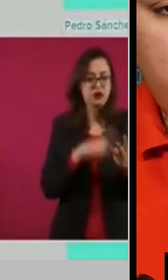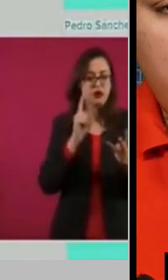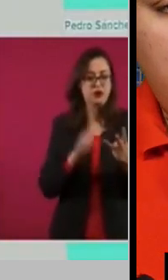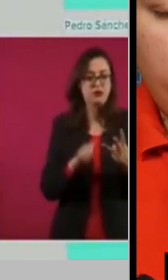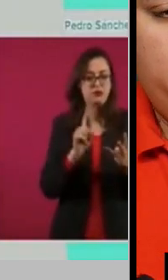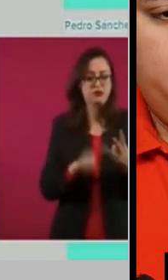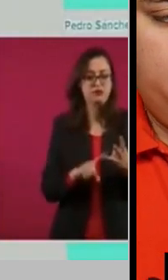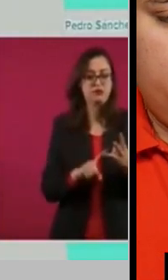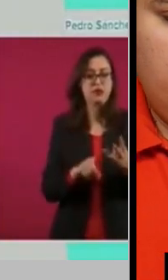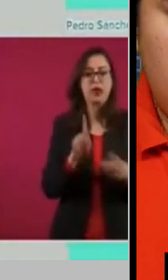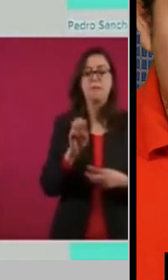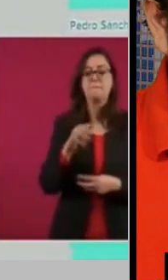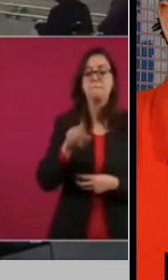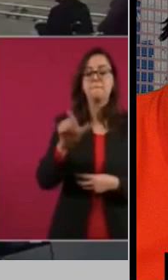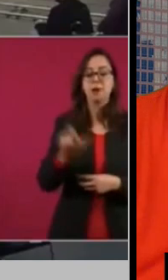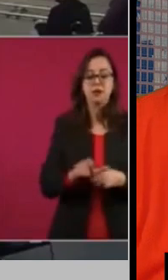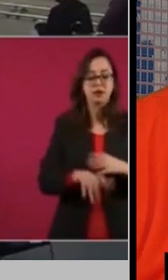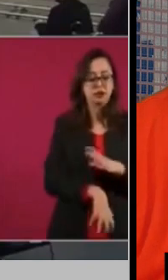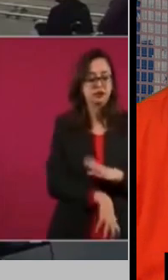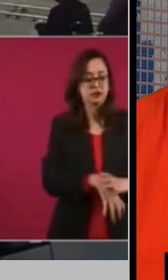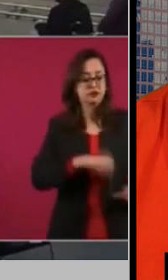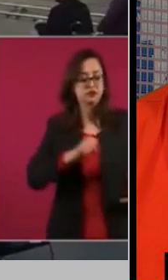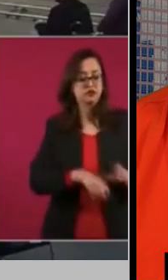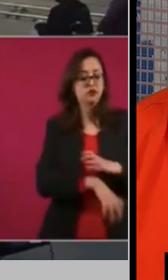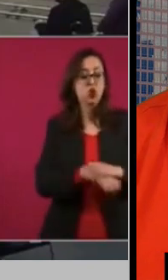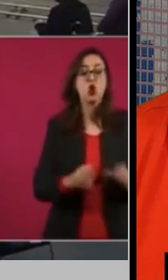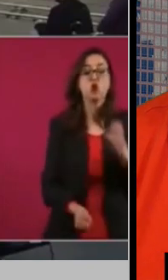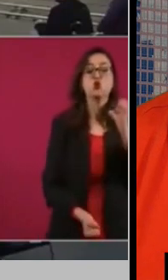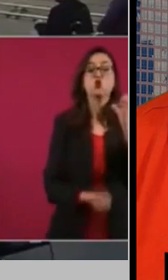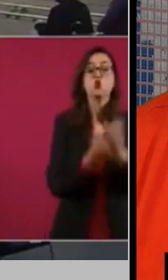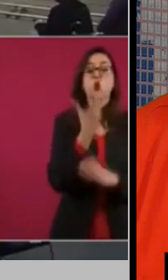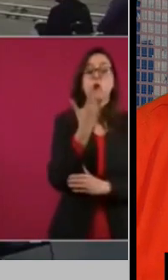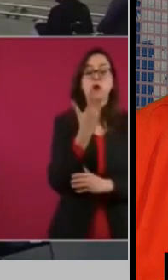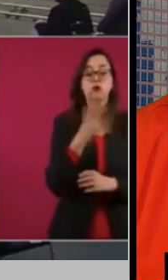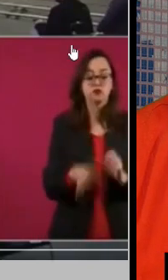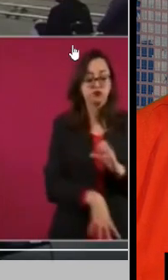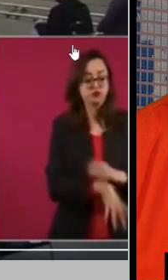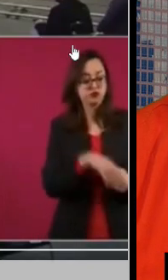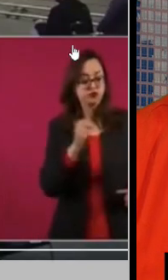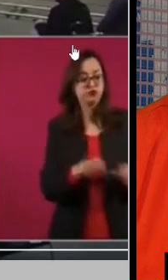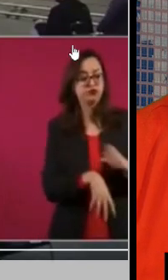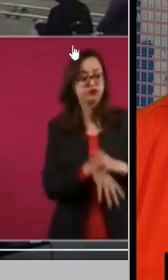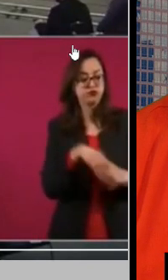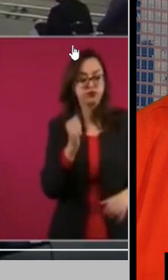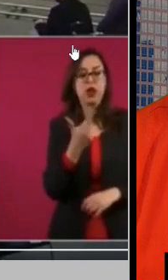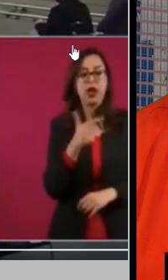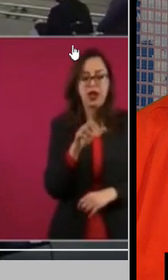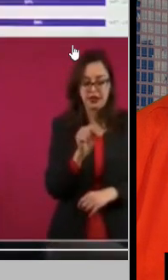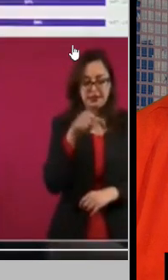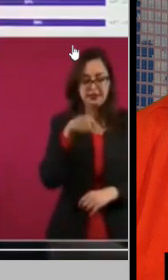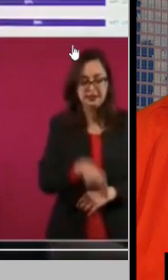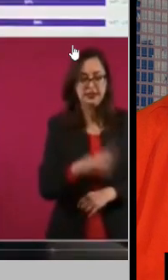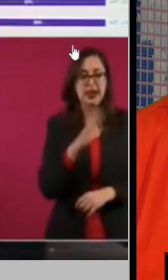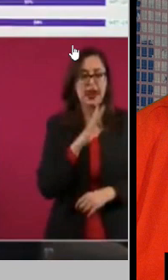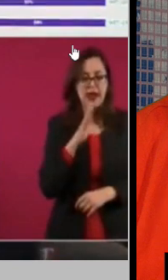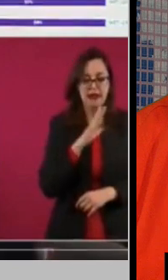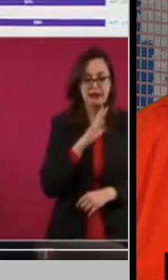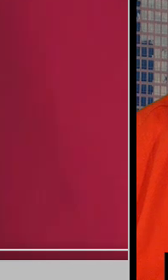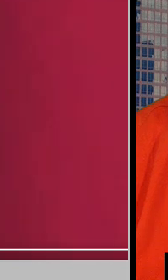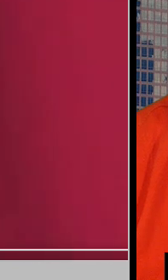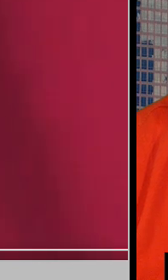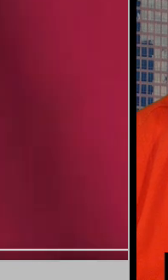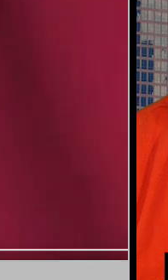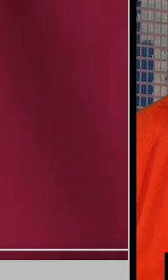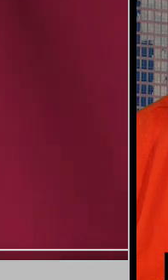se está extrayendo de los nuevos campos petroleros que estamos explotando.